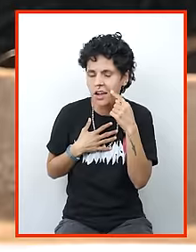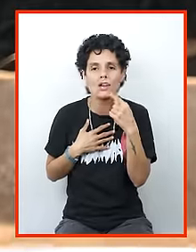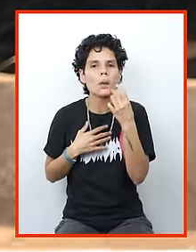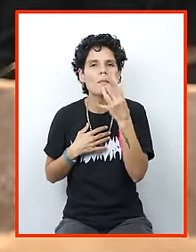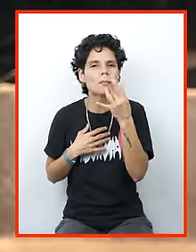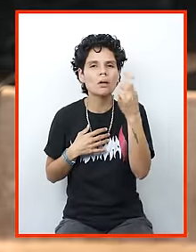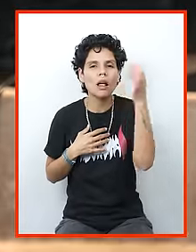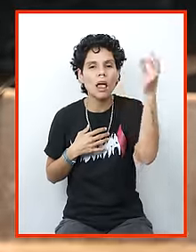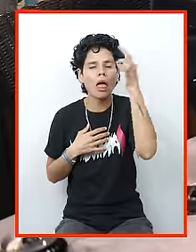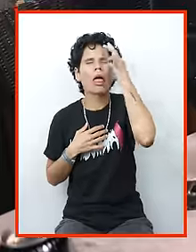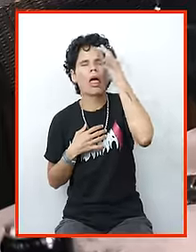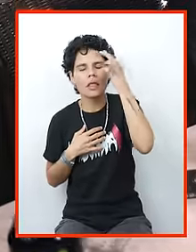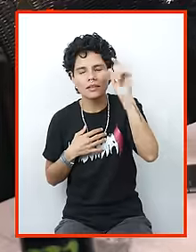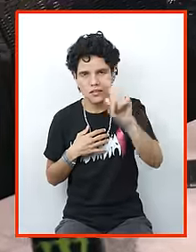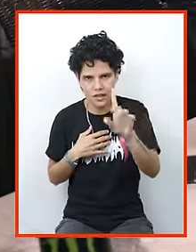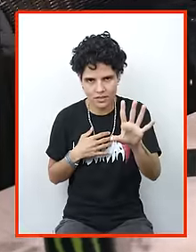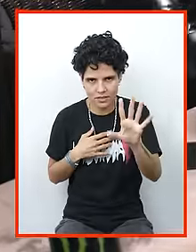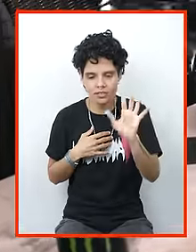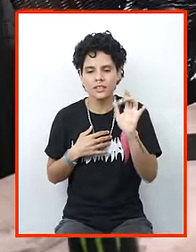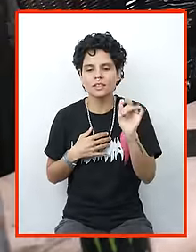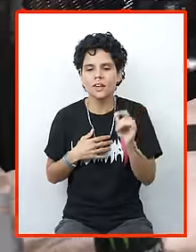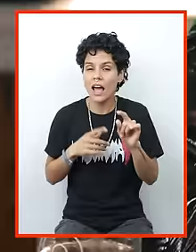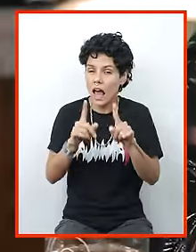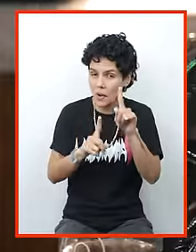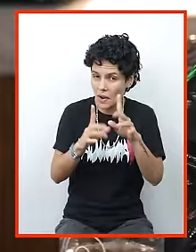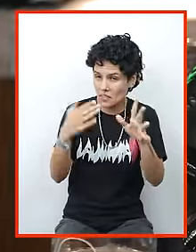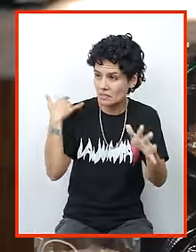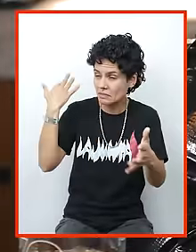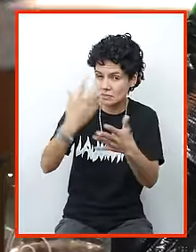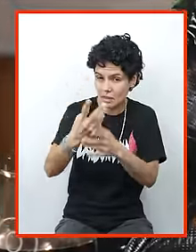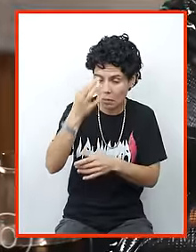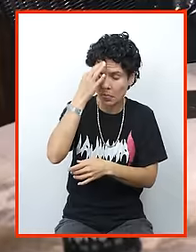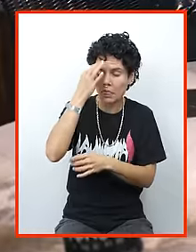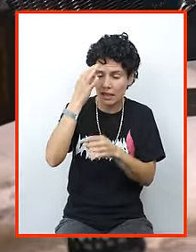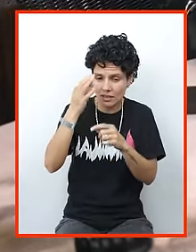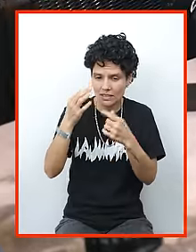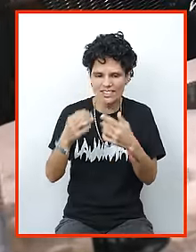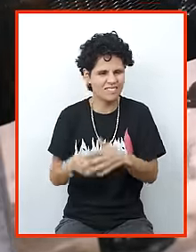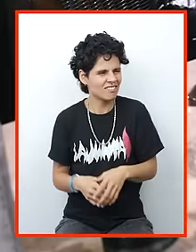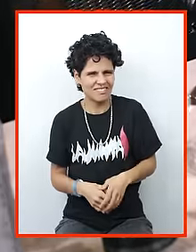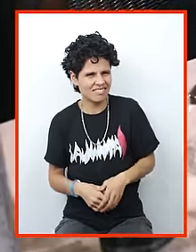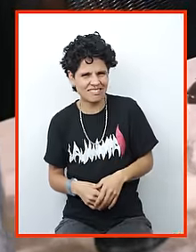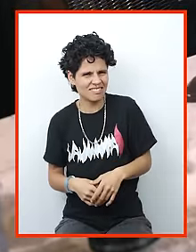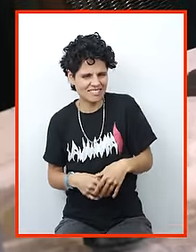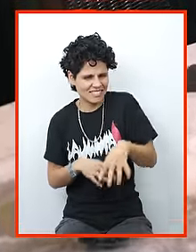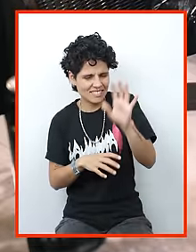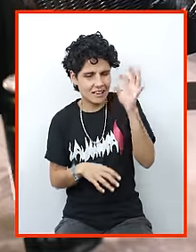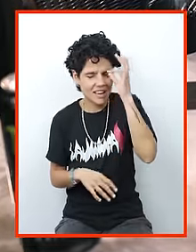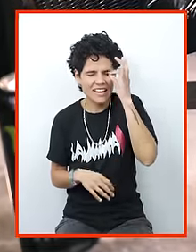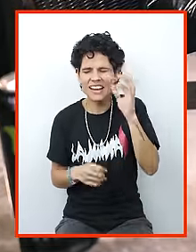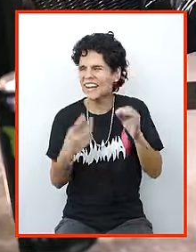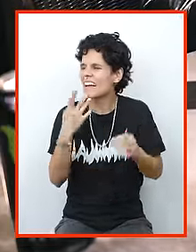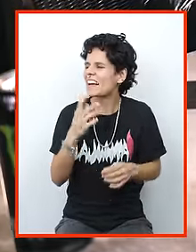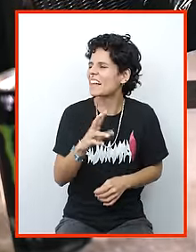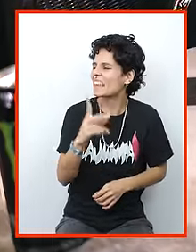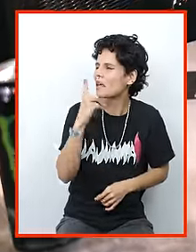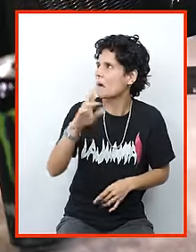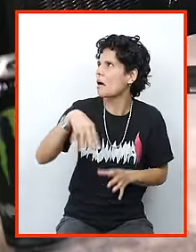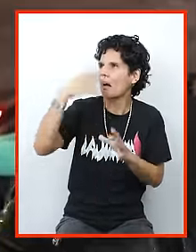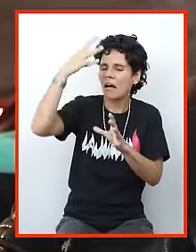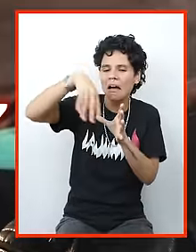ojo, no es que le pica un zancudo ahí en el párpado. Está, ¿te ha picado un zancudo en el párpado? No. Qué random, ¿no? Qué random, dijo